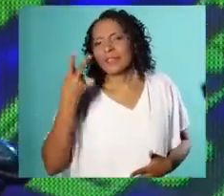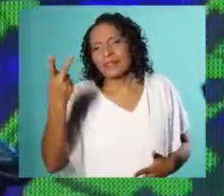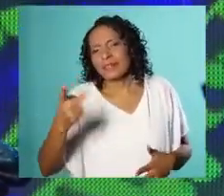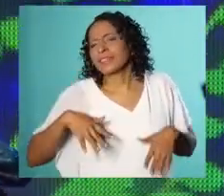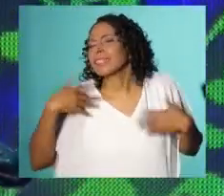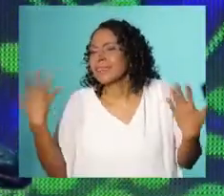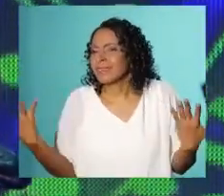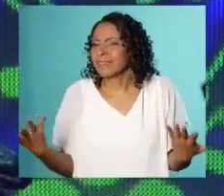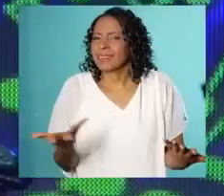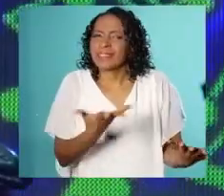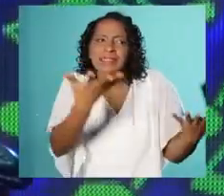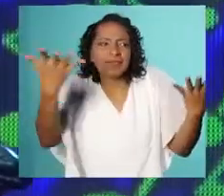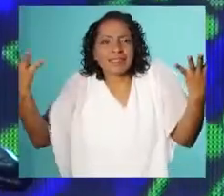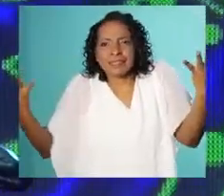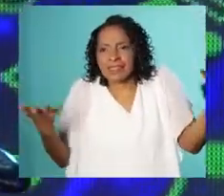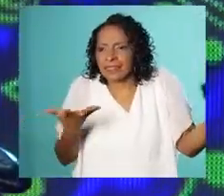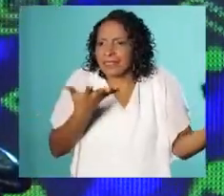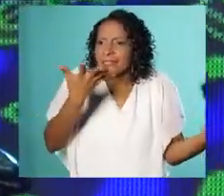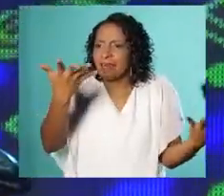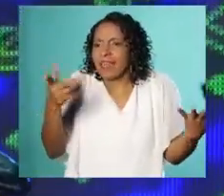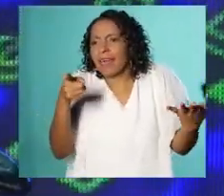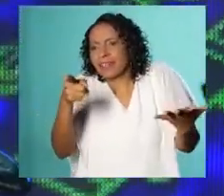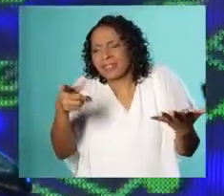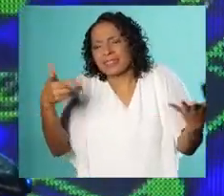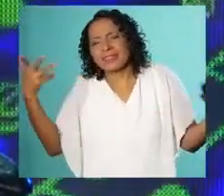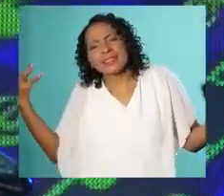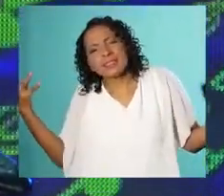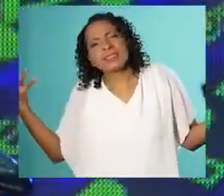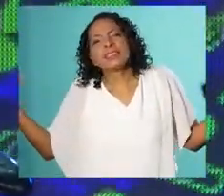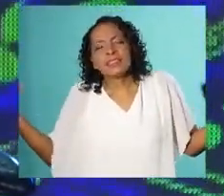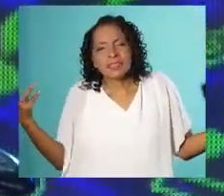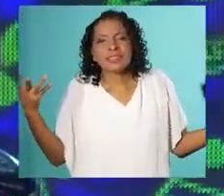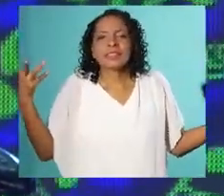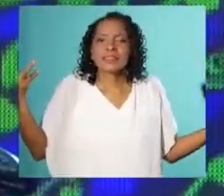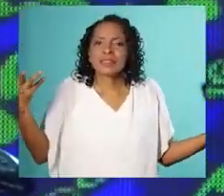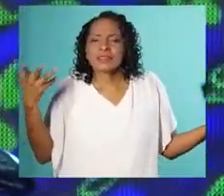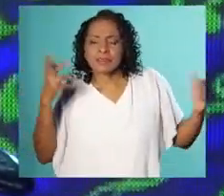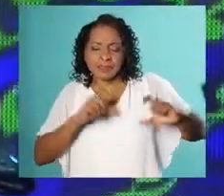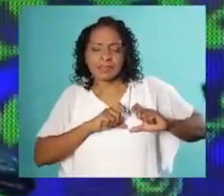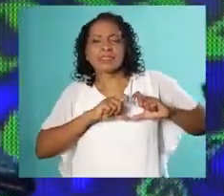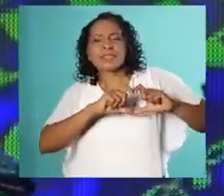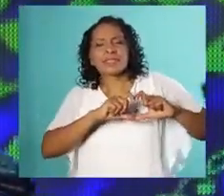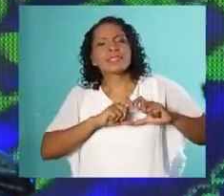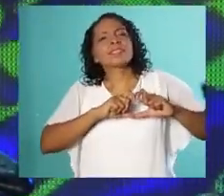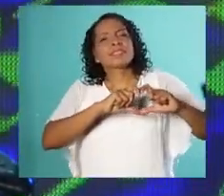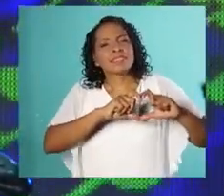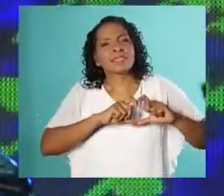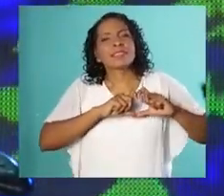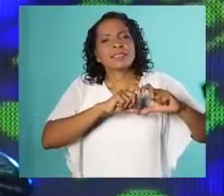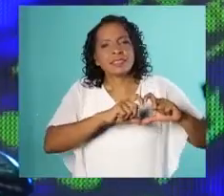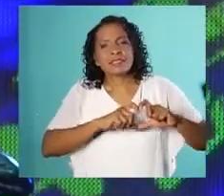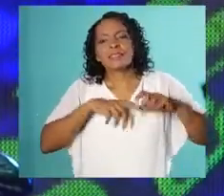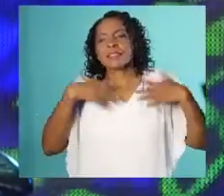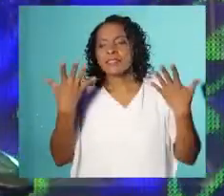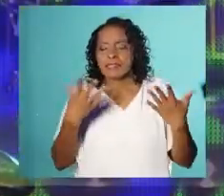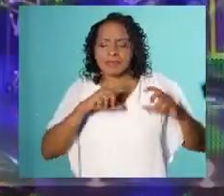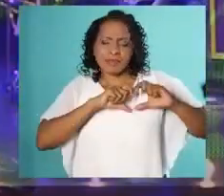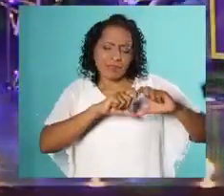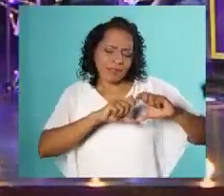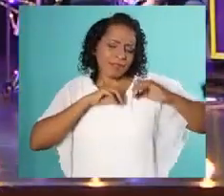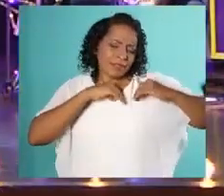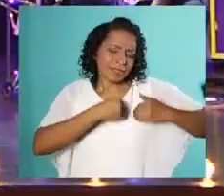qué hago para quitarle la condena a un corazón con fe. Mi